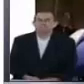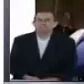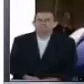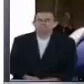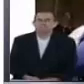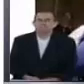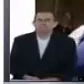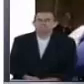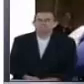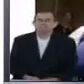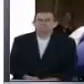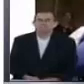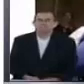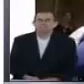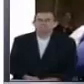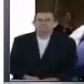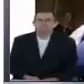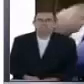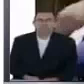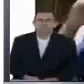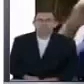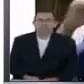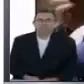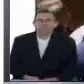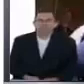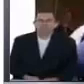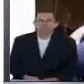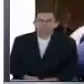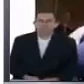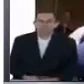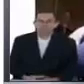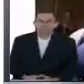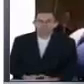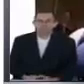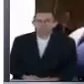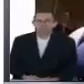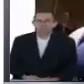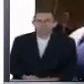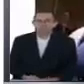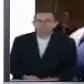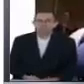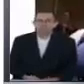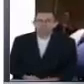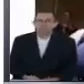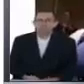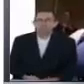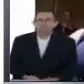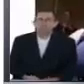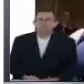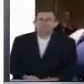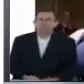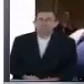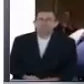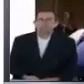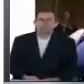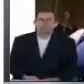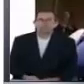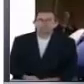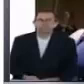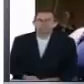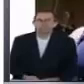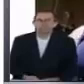Jesucristo. No, se fue un poquito, poquito. Un poquito, yo sé que un poquito. Ah,